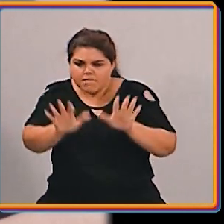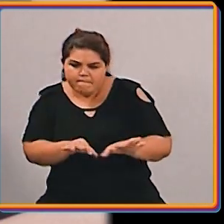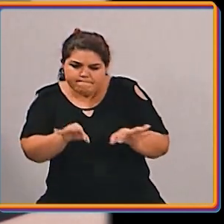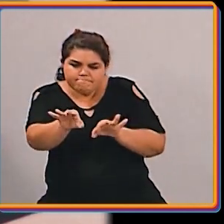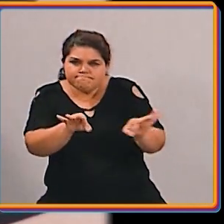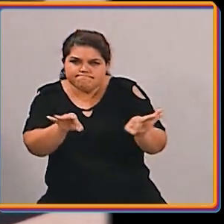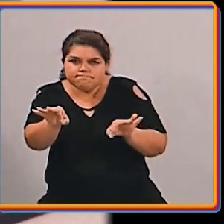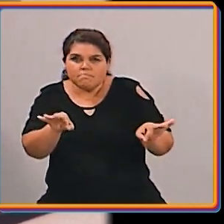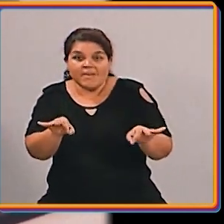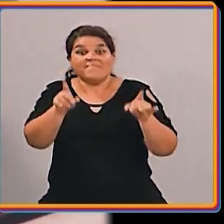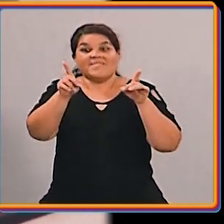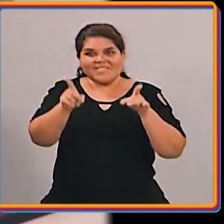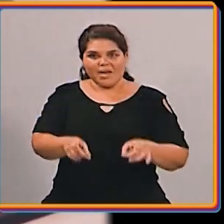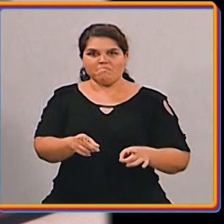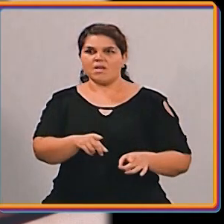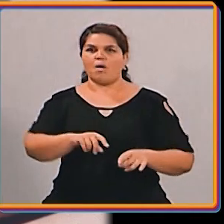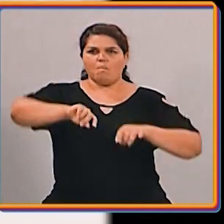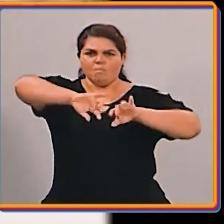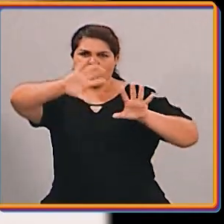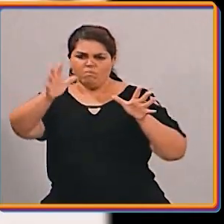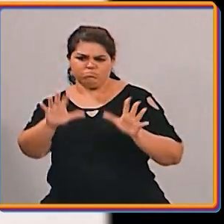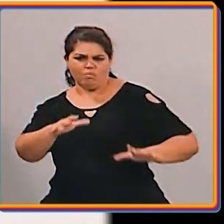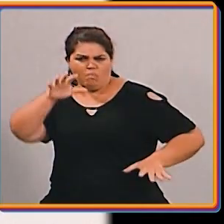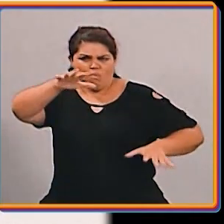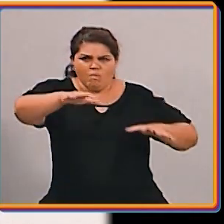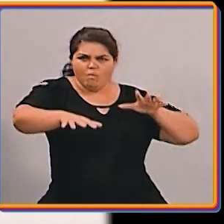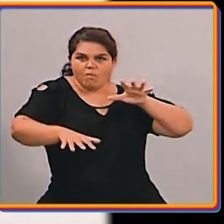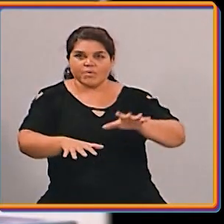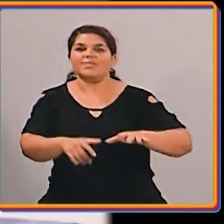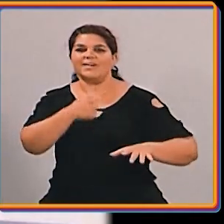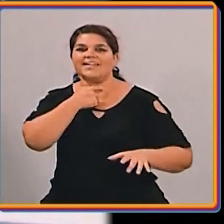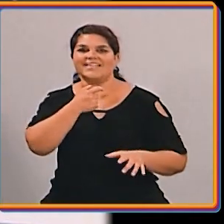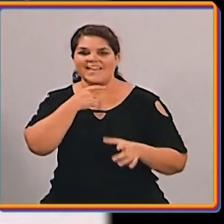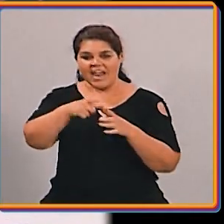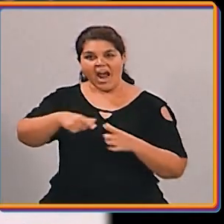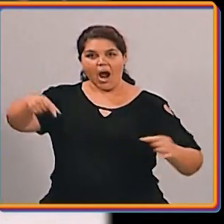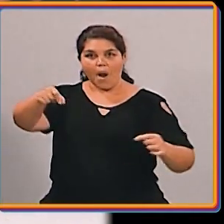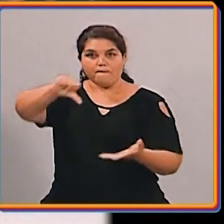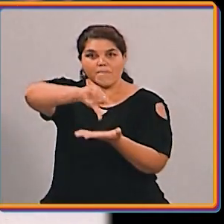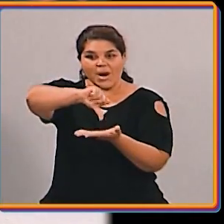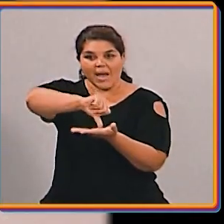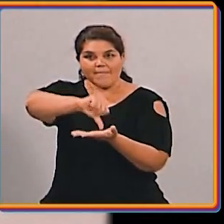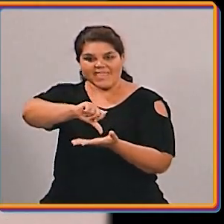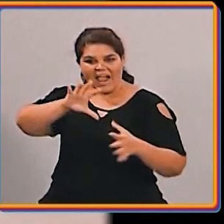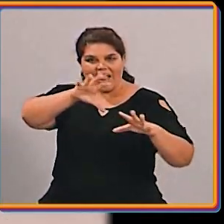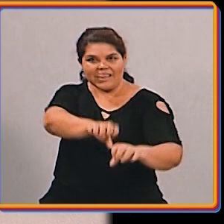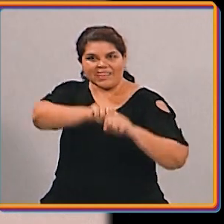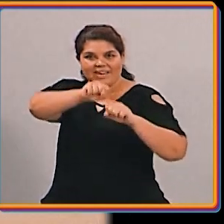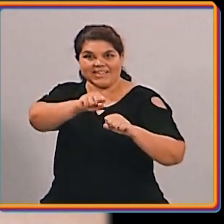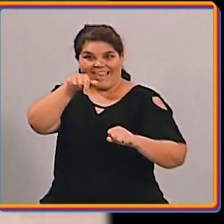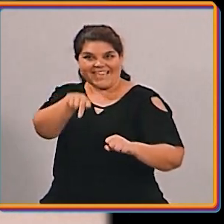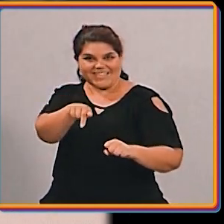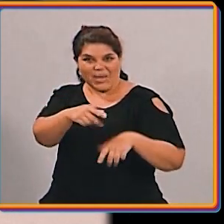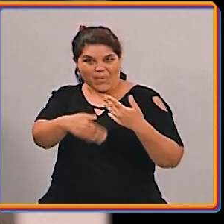batalla. También podemos ser gigantescos monstruos que buscan conquistar y dominar la capital de Japón en el juego